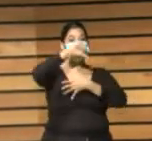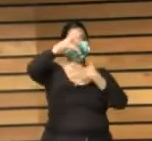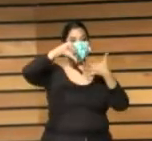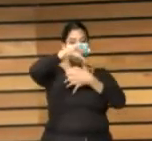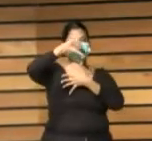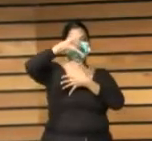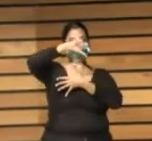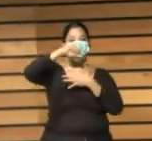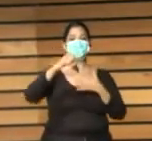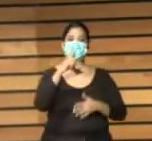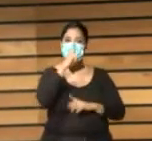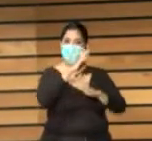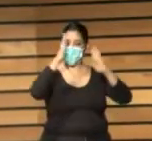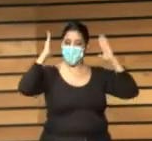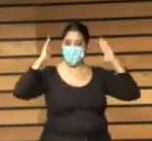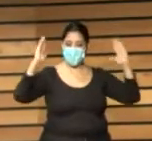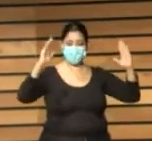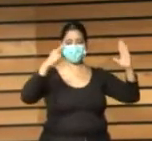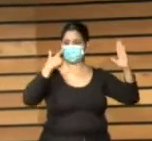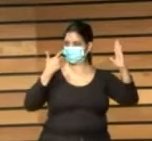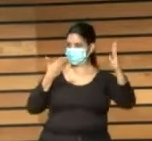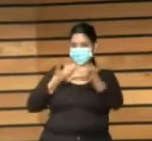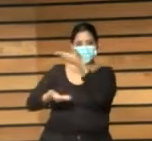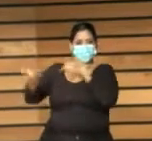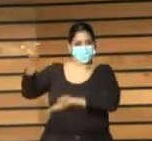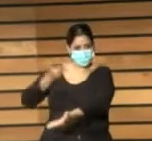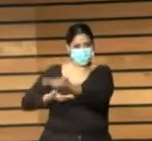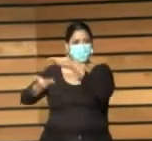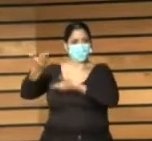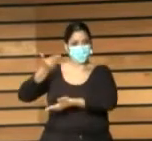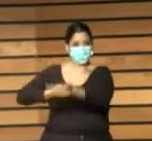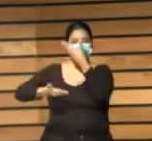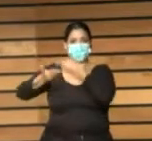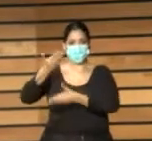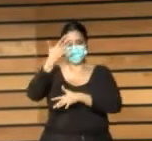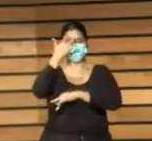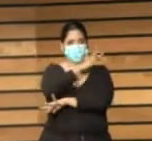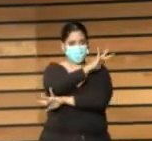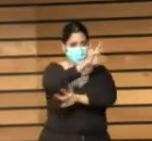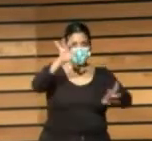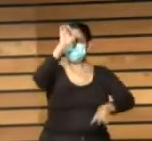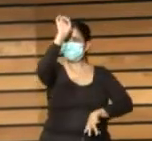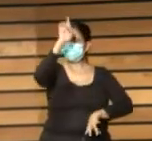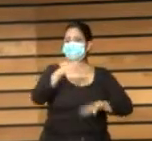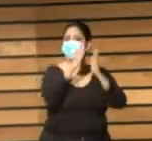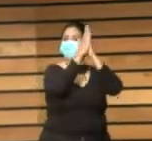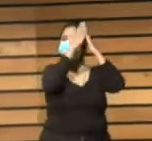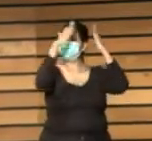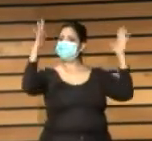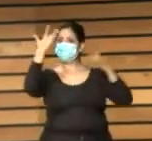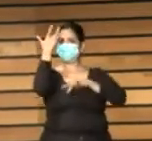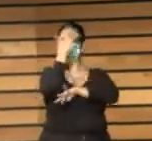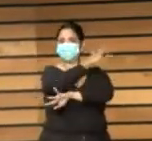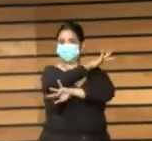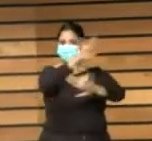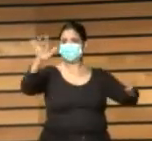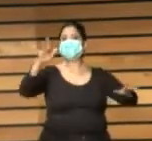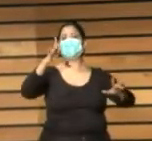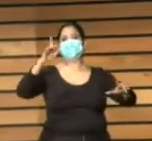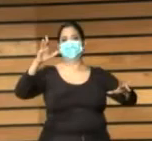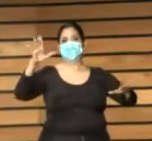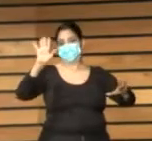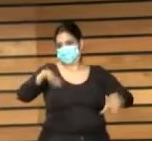Bibliotecas ha sido un gran ejemplo de colaboración y una oportunidad para visibilizar el papel de las bibliotecas y establecer